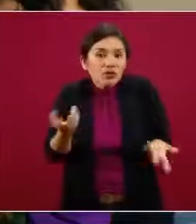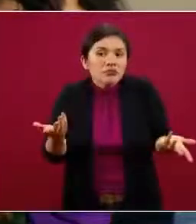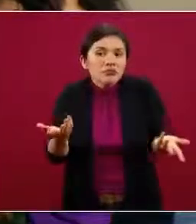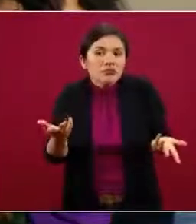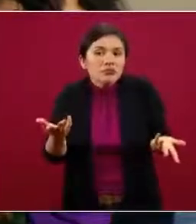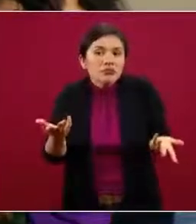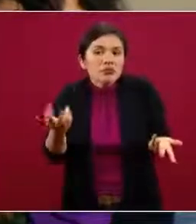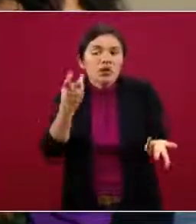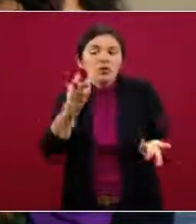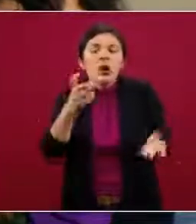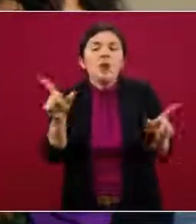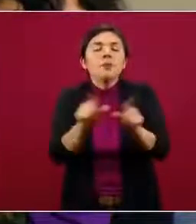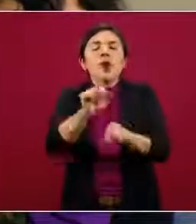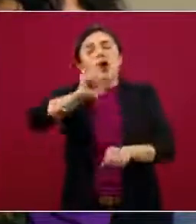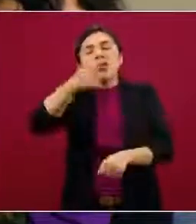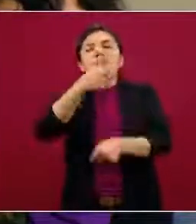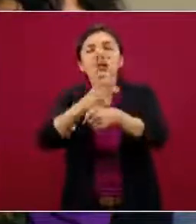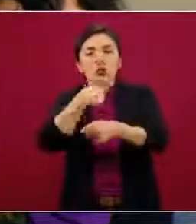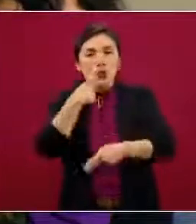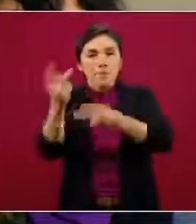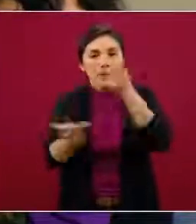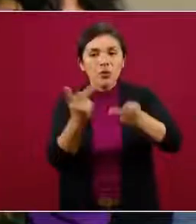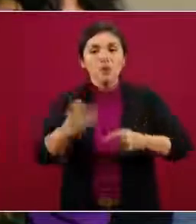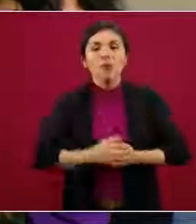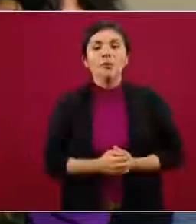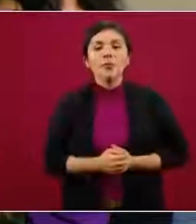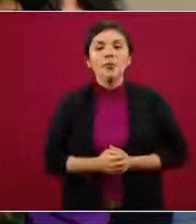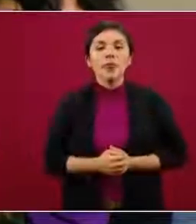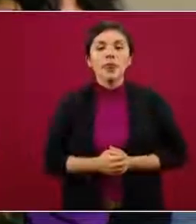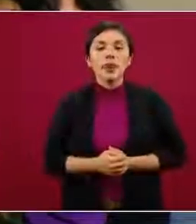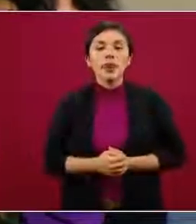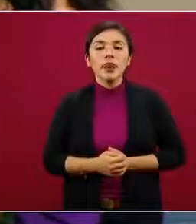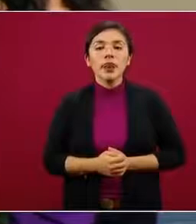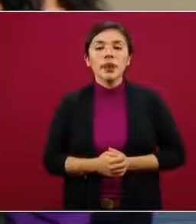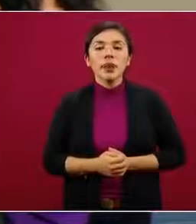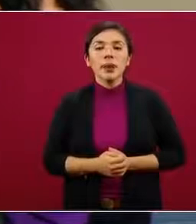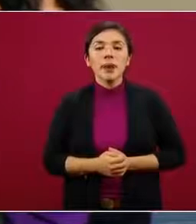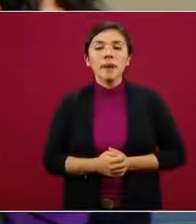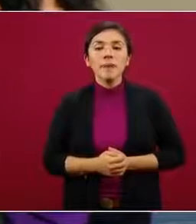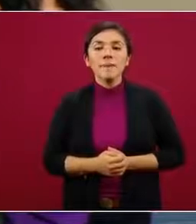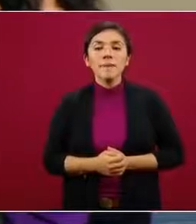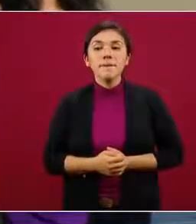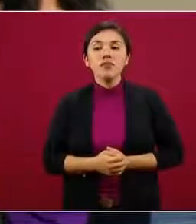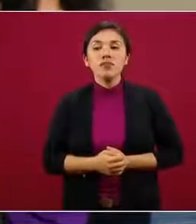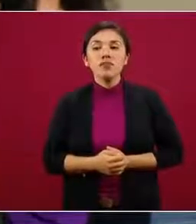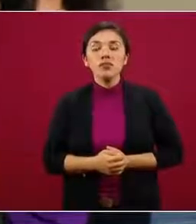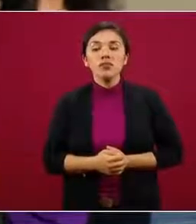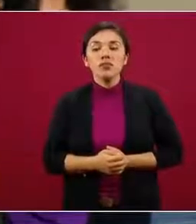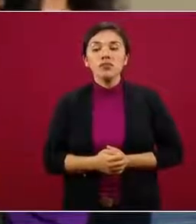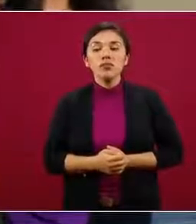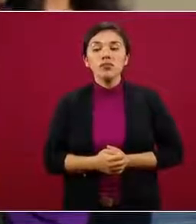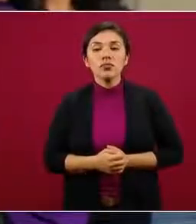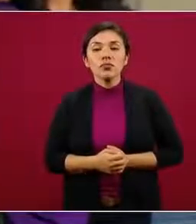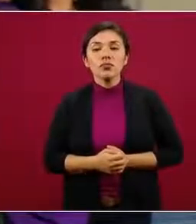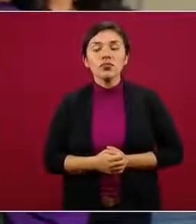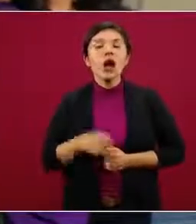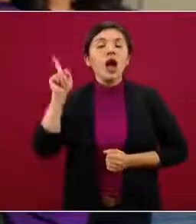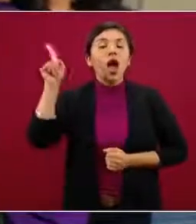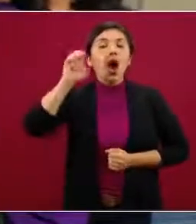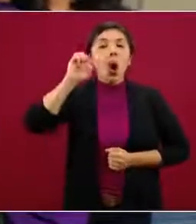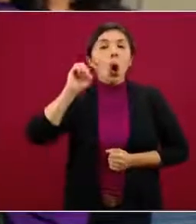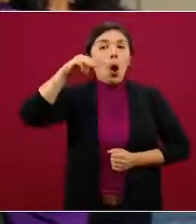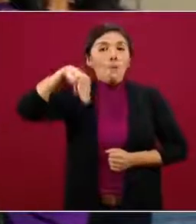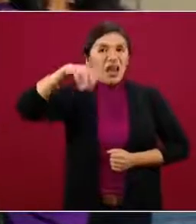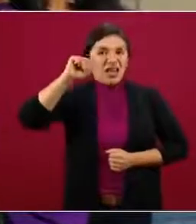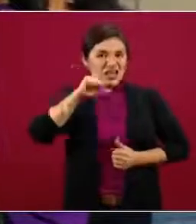ahora nada más mi segunda pregunta, doctor, es en relación a este planteamiento de la Organización Mundial de la